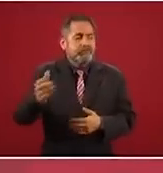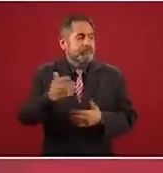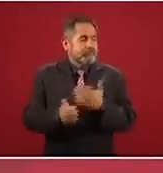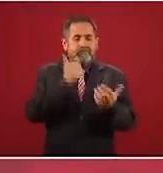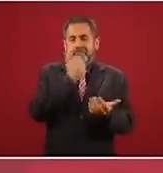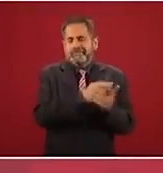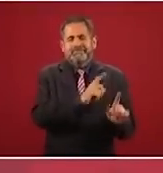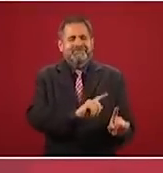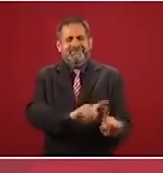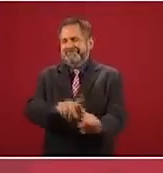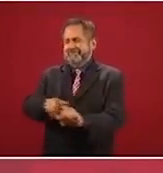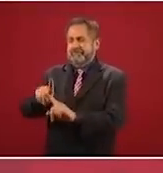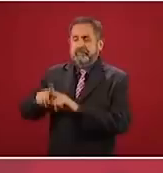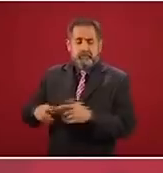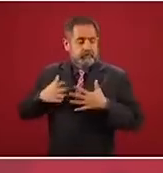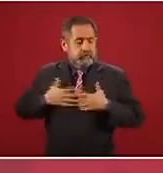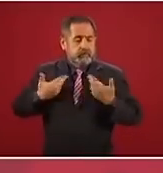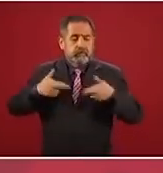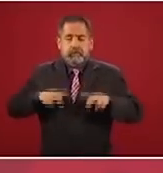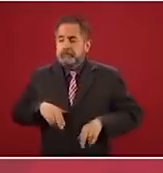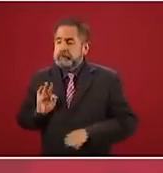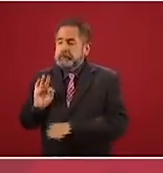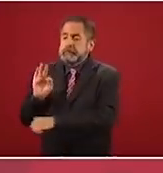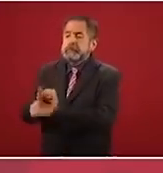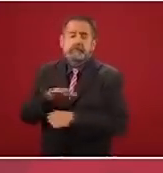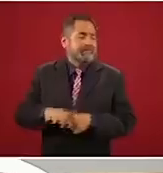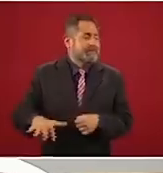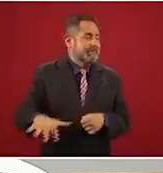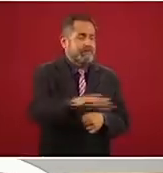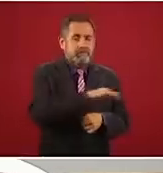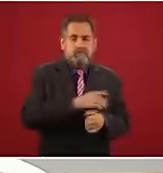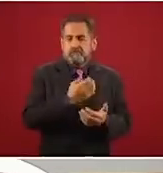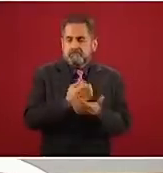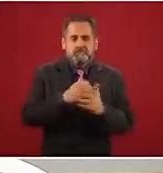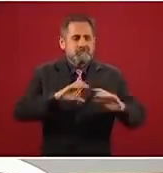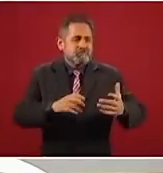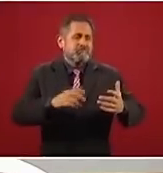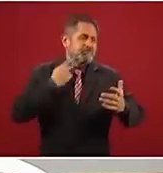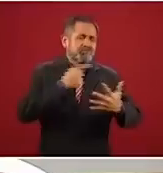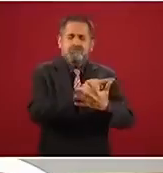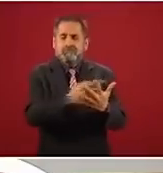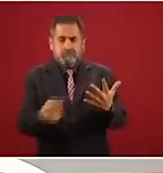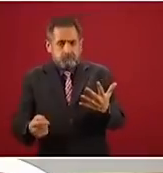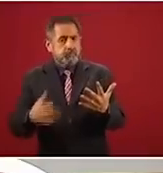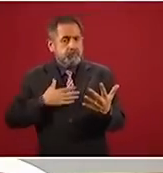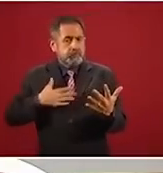ciudad, a los que se dedican a todos los sectores económicos,